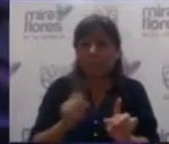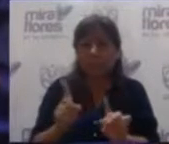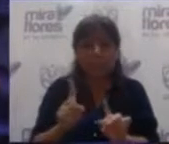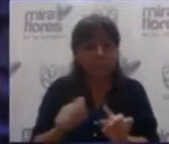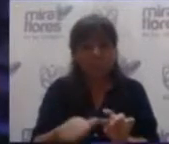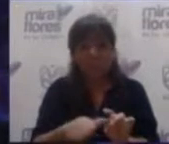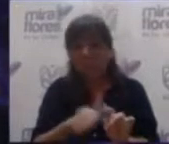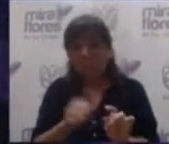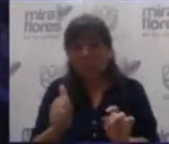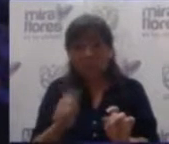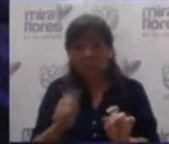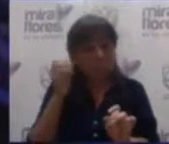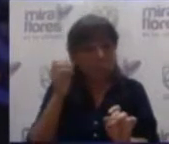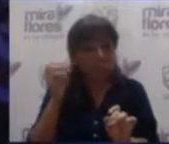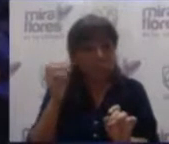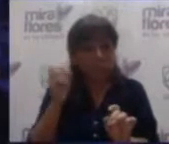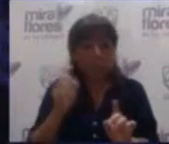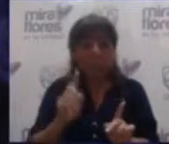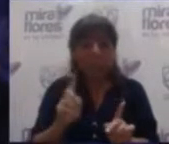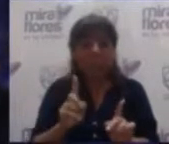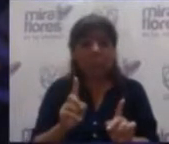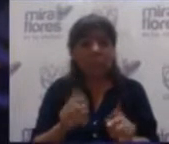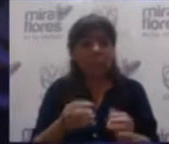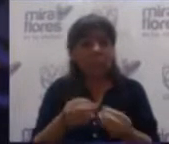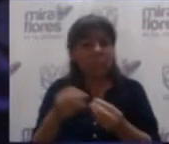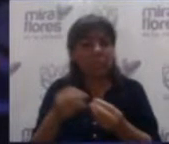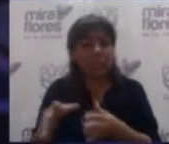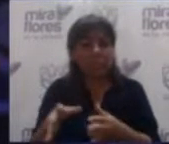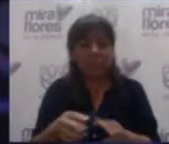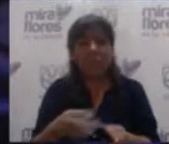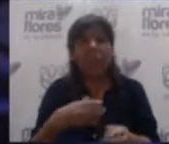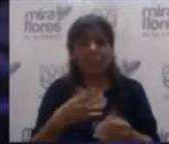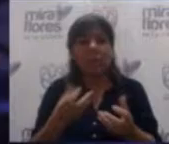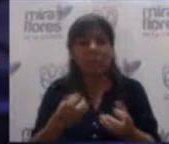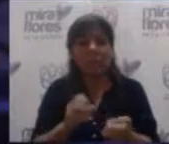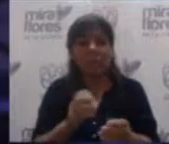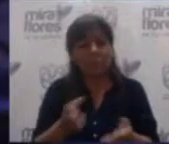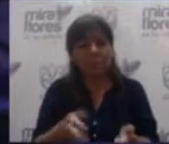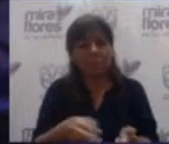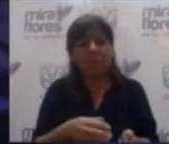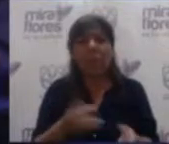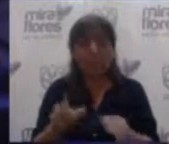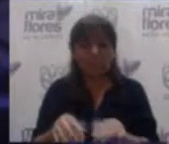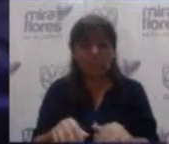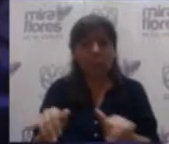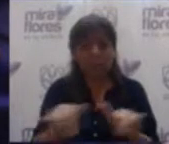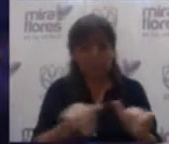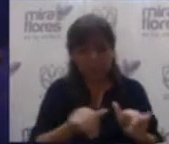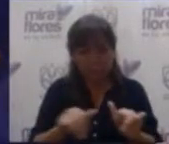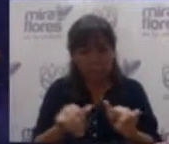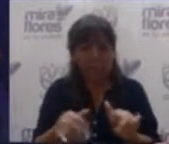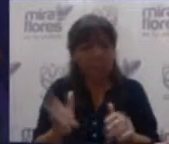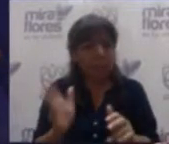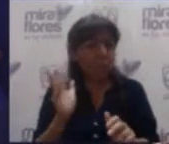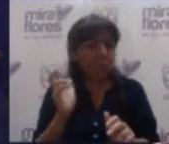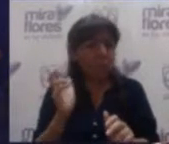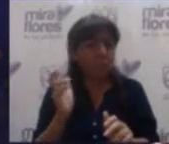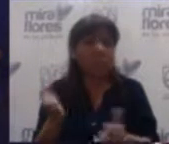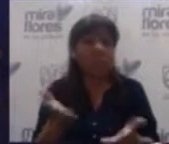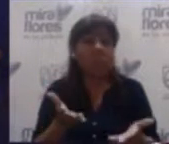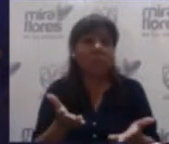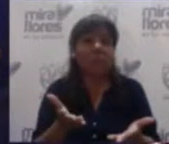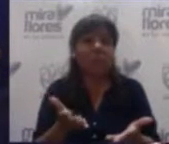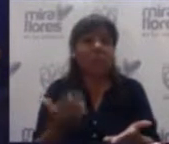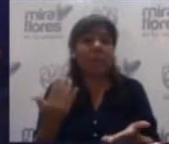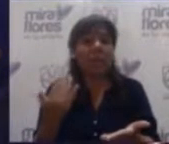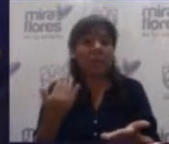actas, no sé... Pero para no perder la relación, por eso digo. A ver, por equidad lo vamos a escuchar. Gracias. Albertis. No, hace tiempo